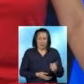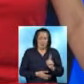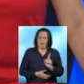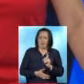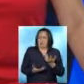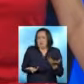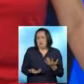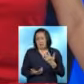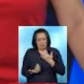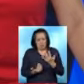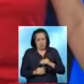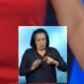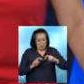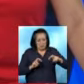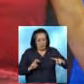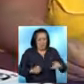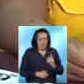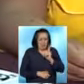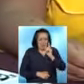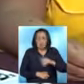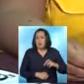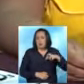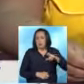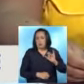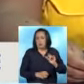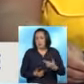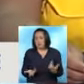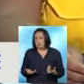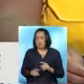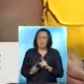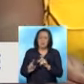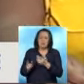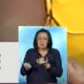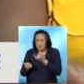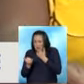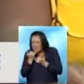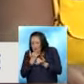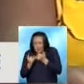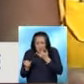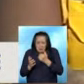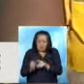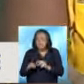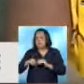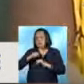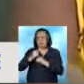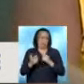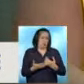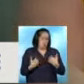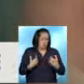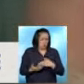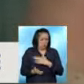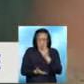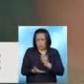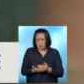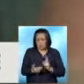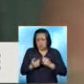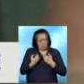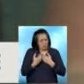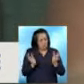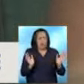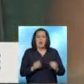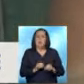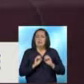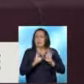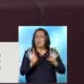ser investigado por la Contraloría. En cuanto a los cuestionamientos sobre los procesos, no hay ningún problema y nosotros estamos abiertos. Creo que la transparencia ha sido una de